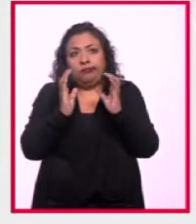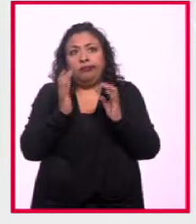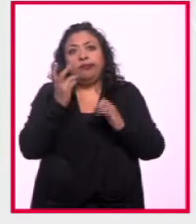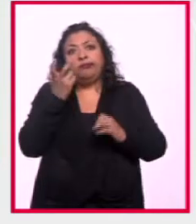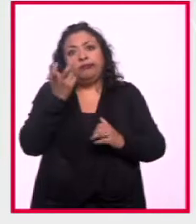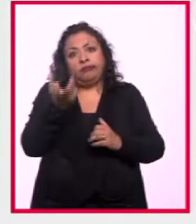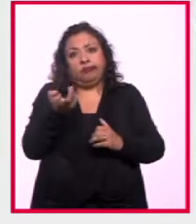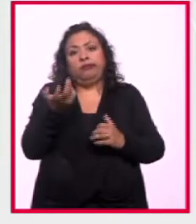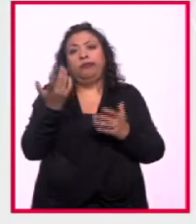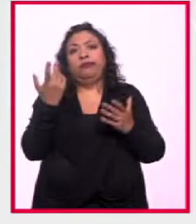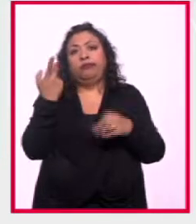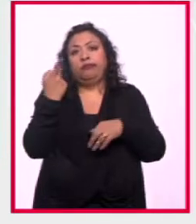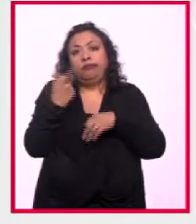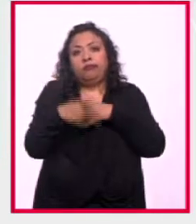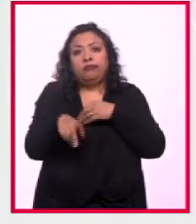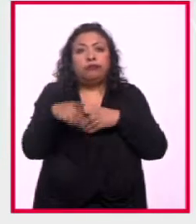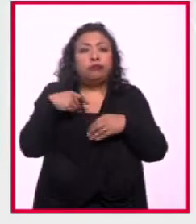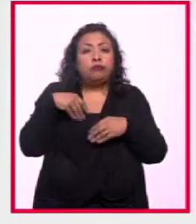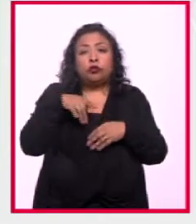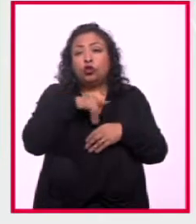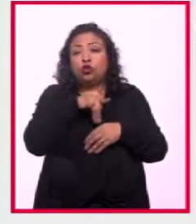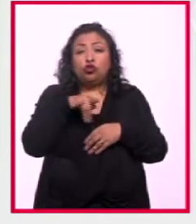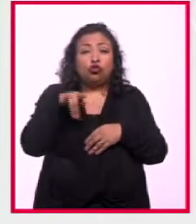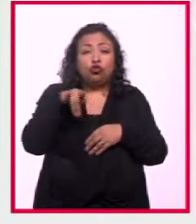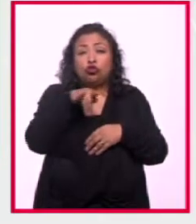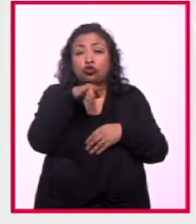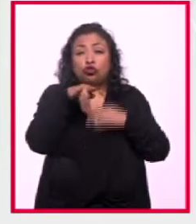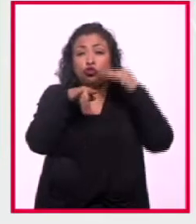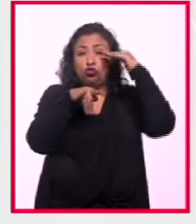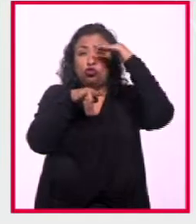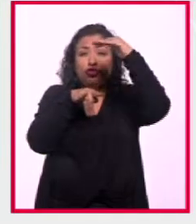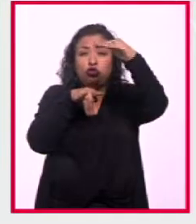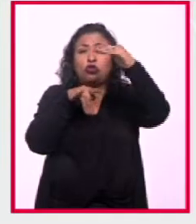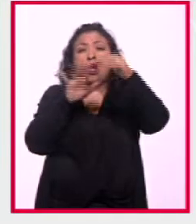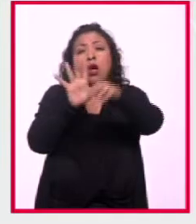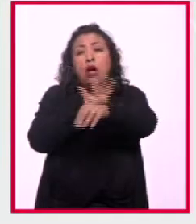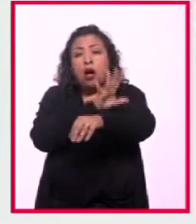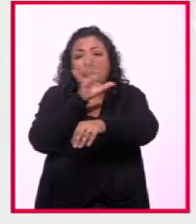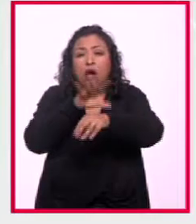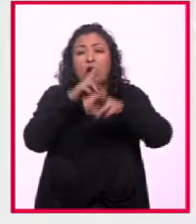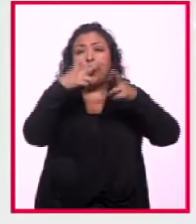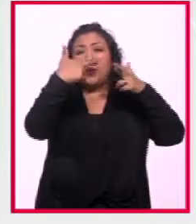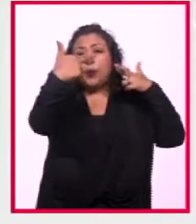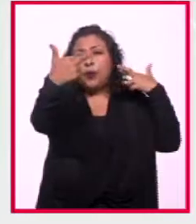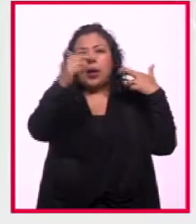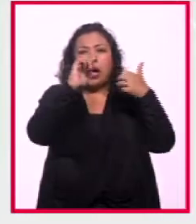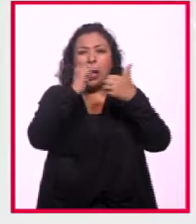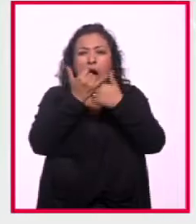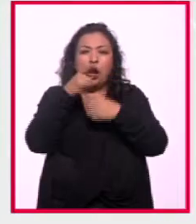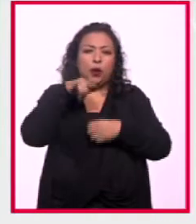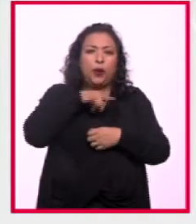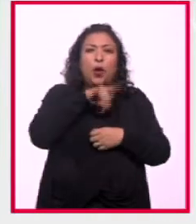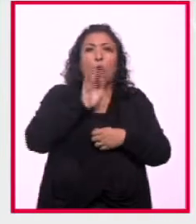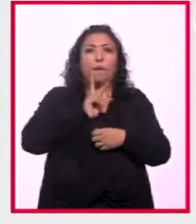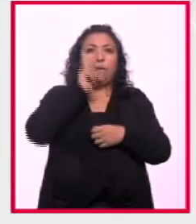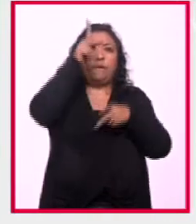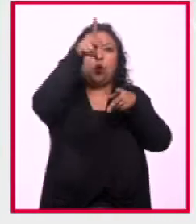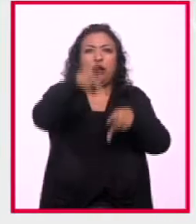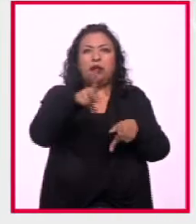pues eso es cuidar los obstáculos aéreos como cables de energía cables de fibra puentes